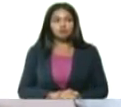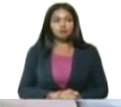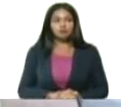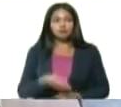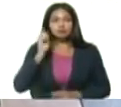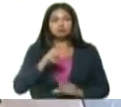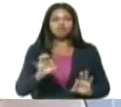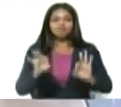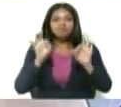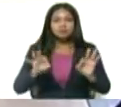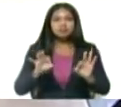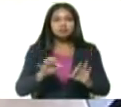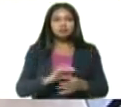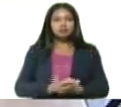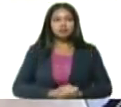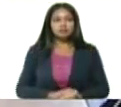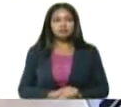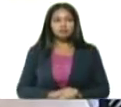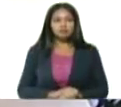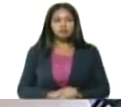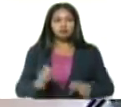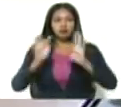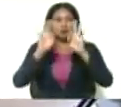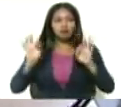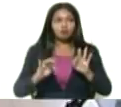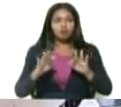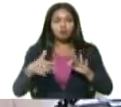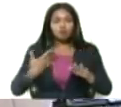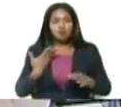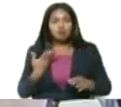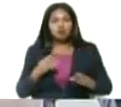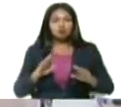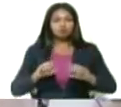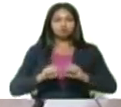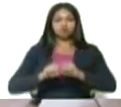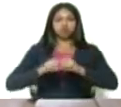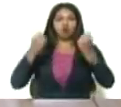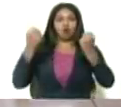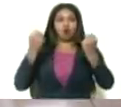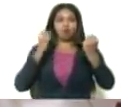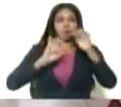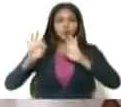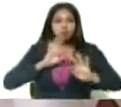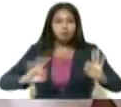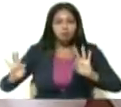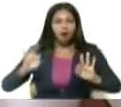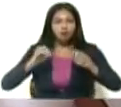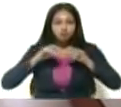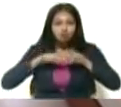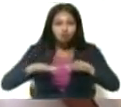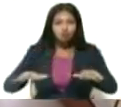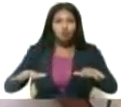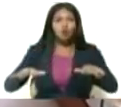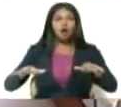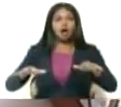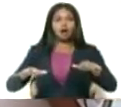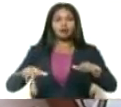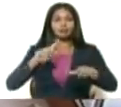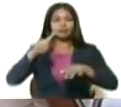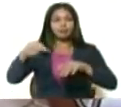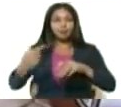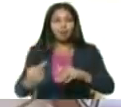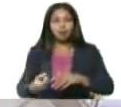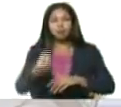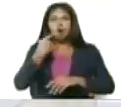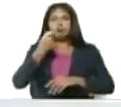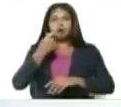estricta. Y fue la forma como pudieron romper la cadena de transmisión y luego comenzaron los tratamientos